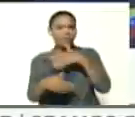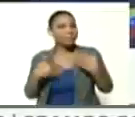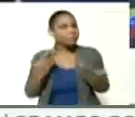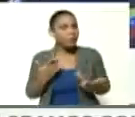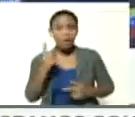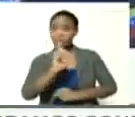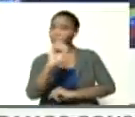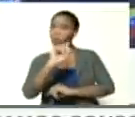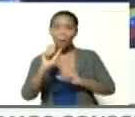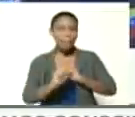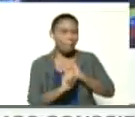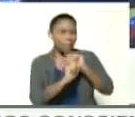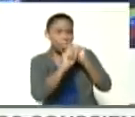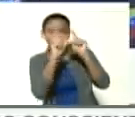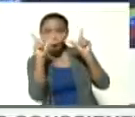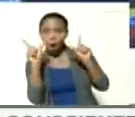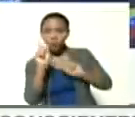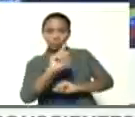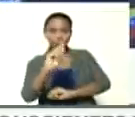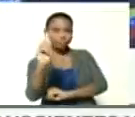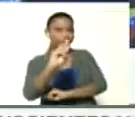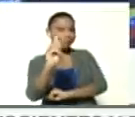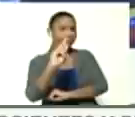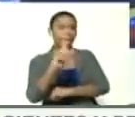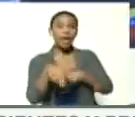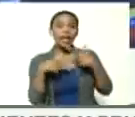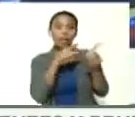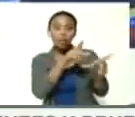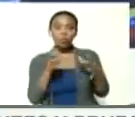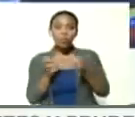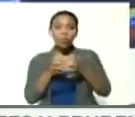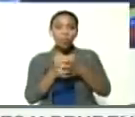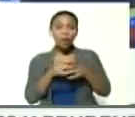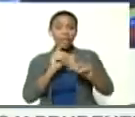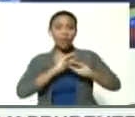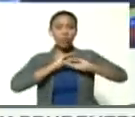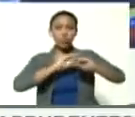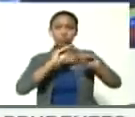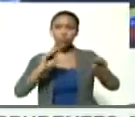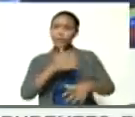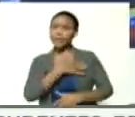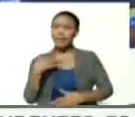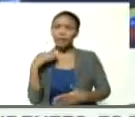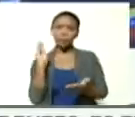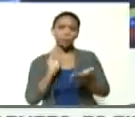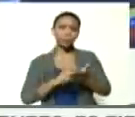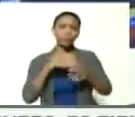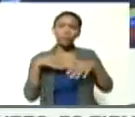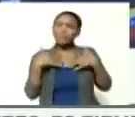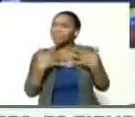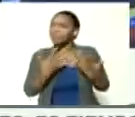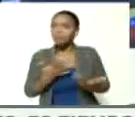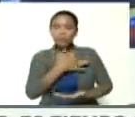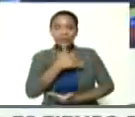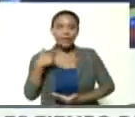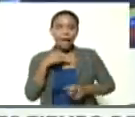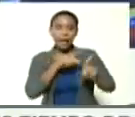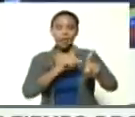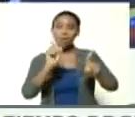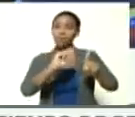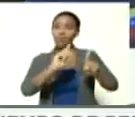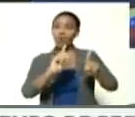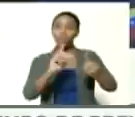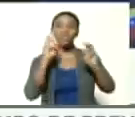es sorpresa que esos grupos, llámense o los quieran catalogar como quieran, eso no es un